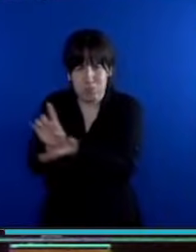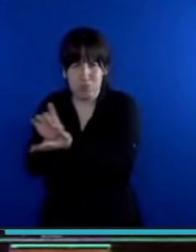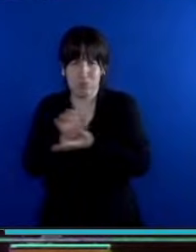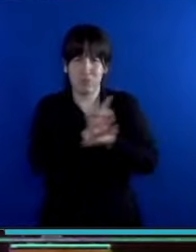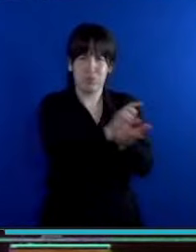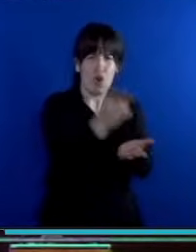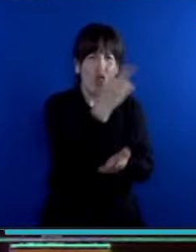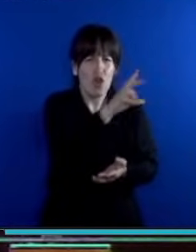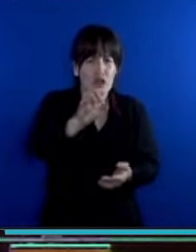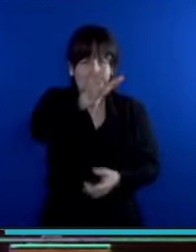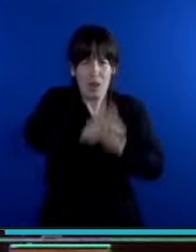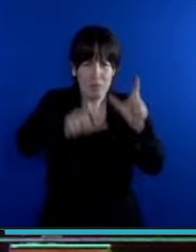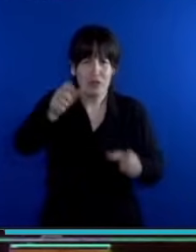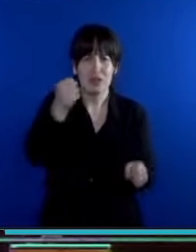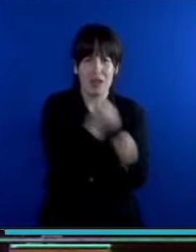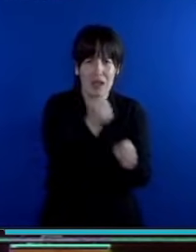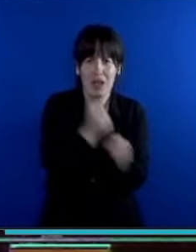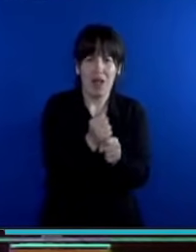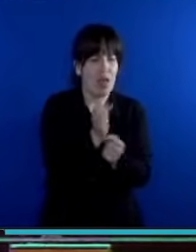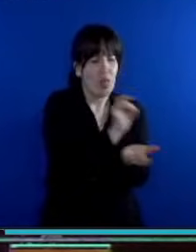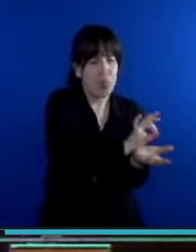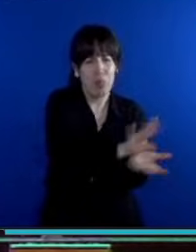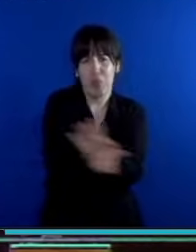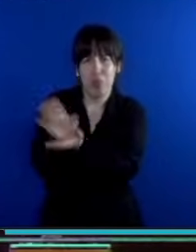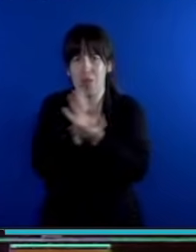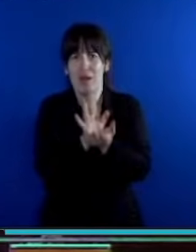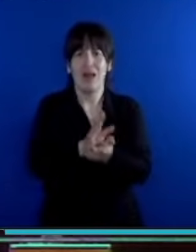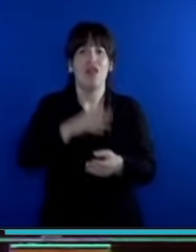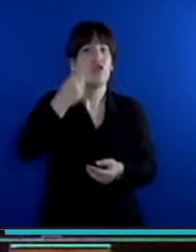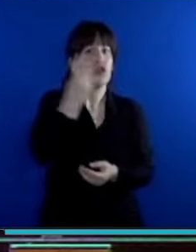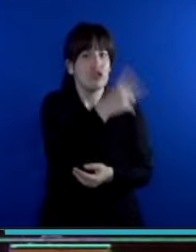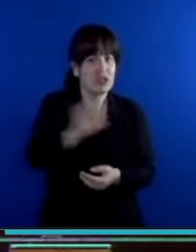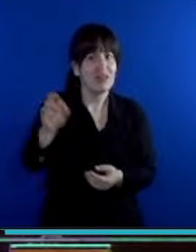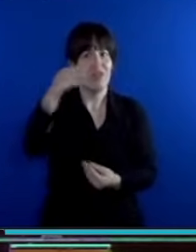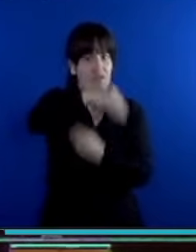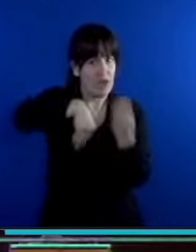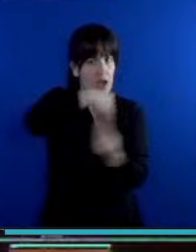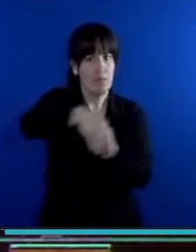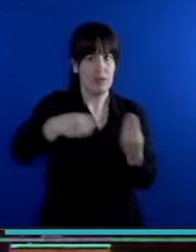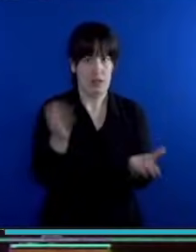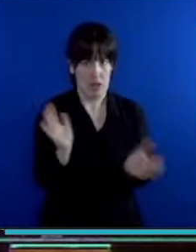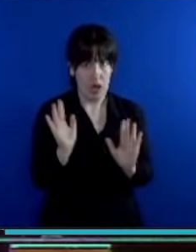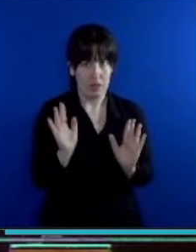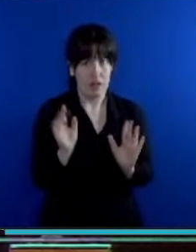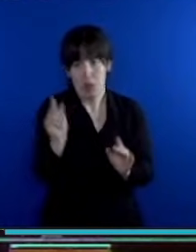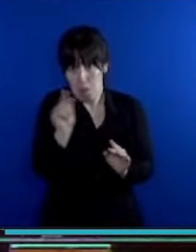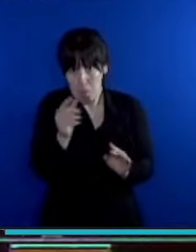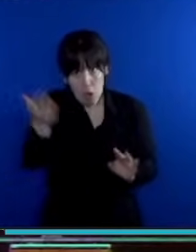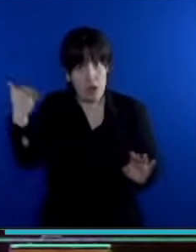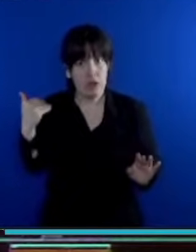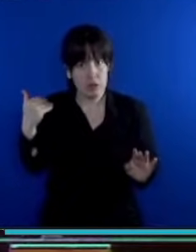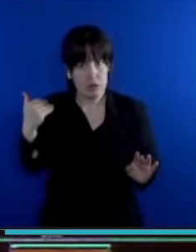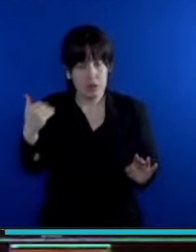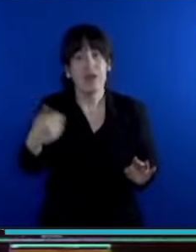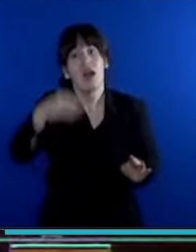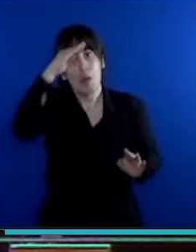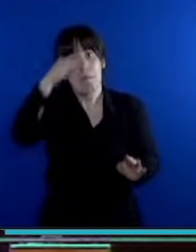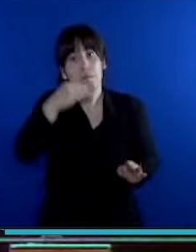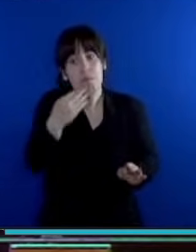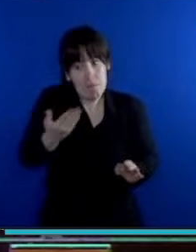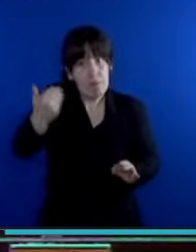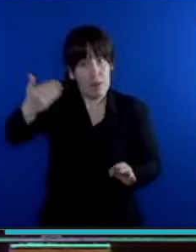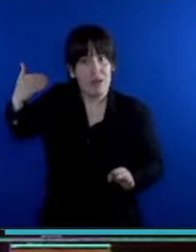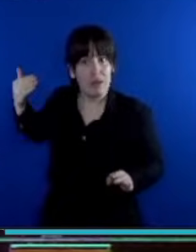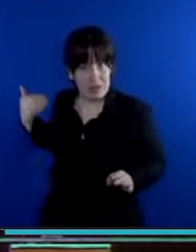trabajadores y trabajadoras, dejando en la calle a 200 familias, hace un ratito nomás. Y en los últimos meses a